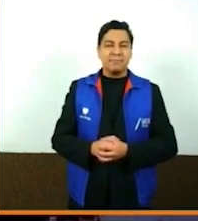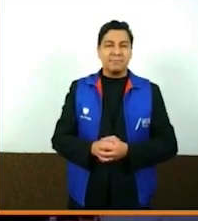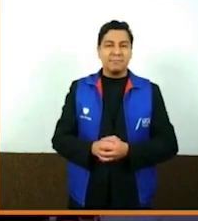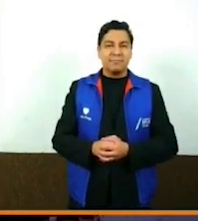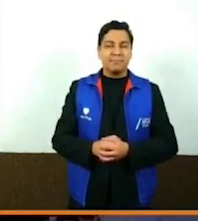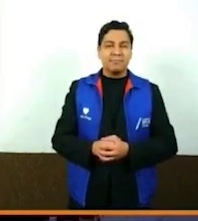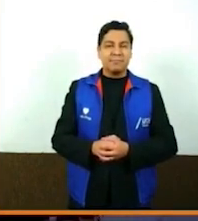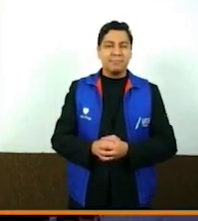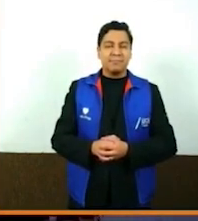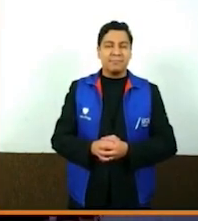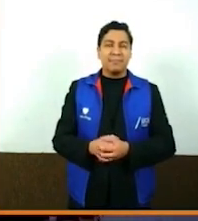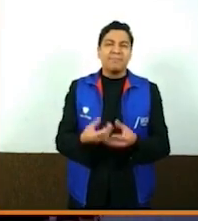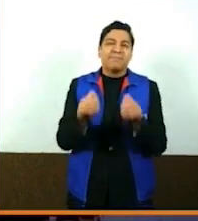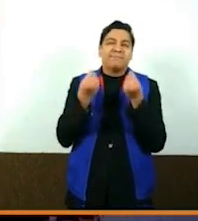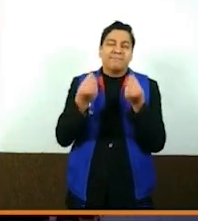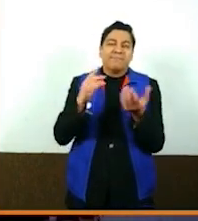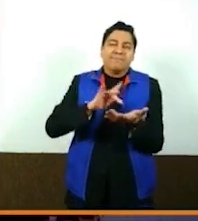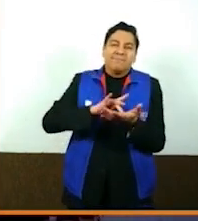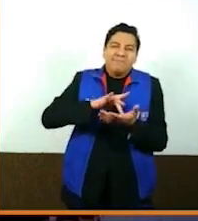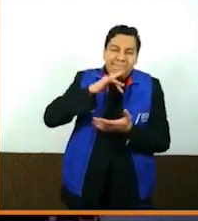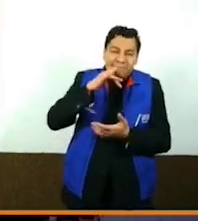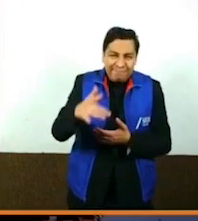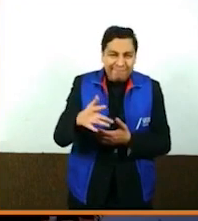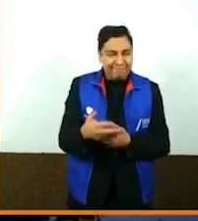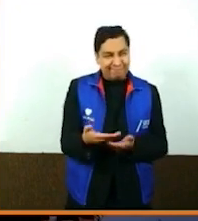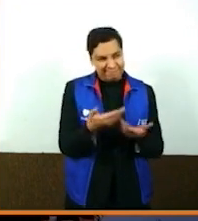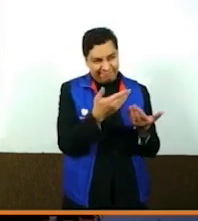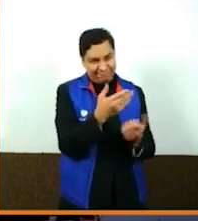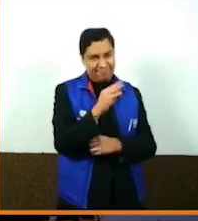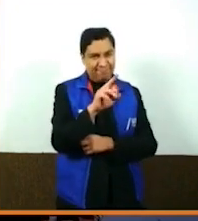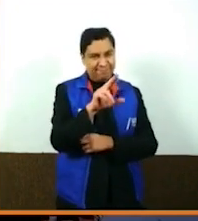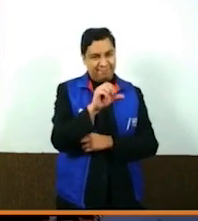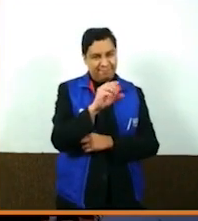Gracias. Muchísimas gracias a Francisco